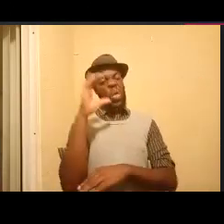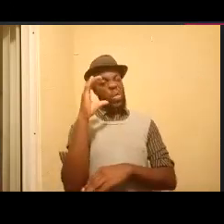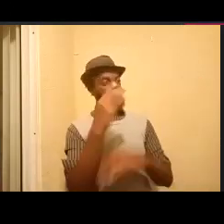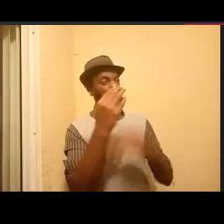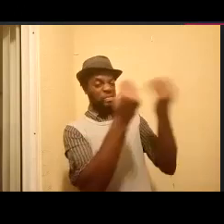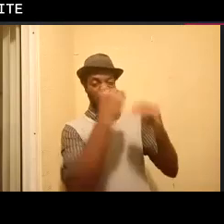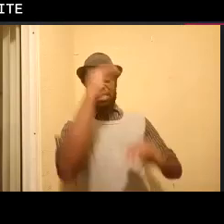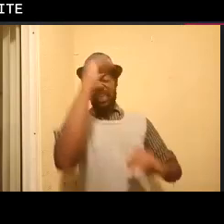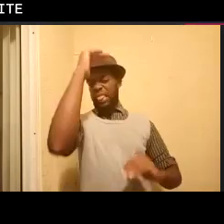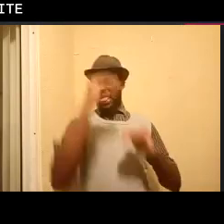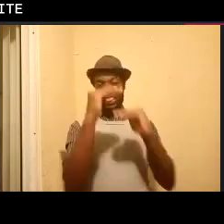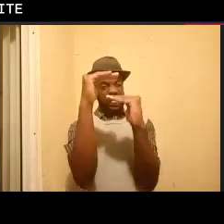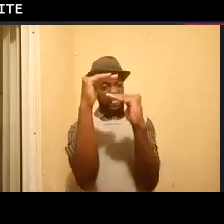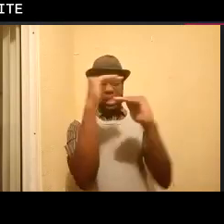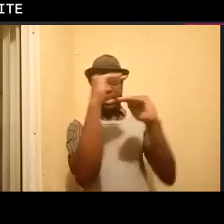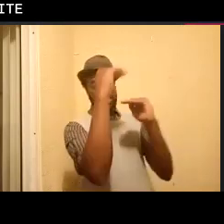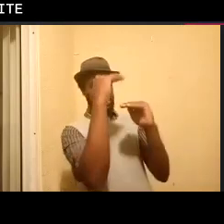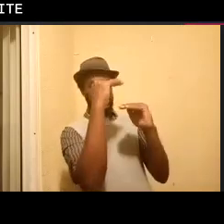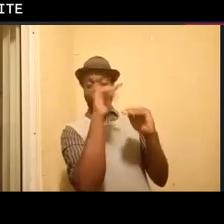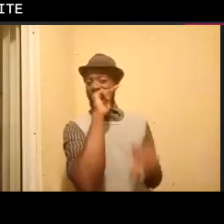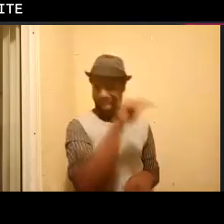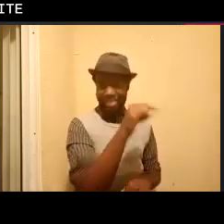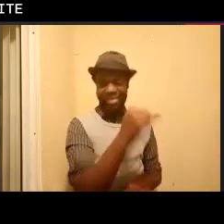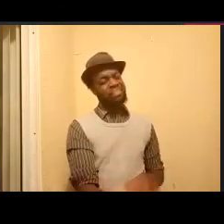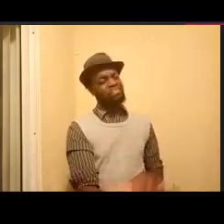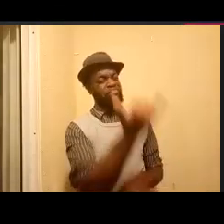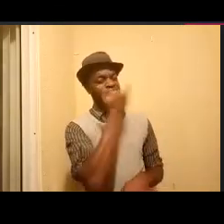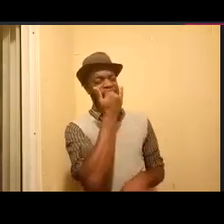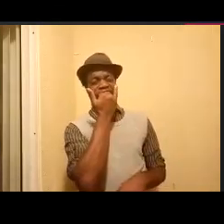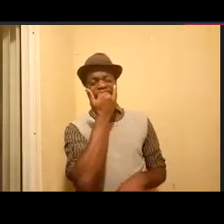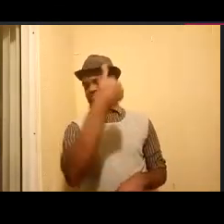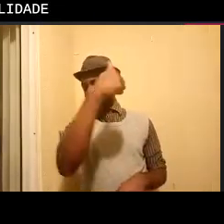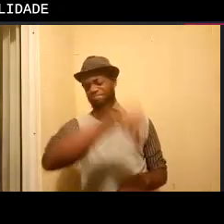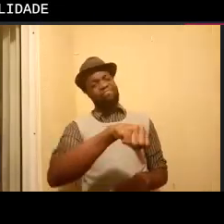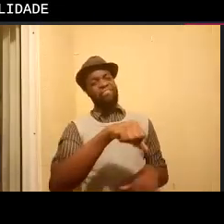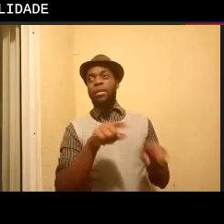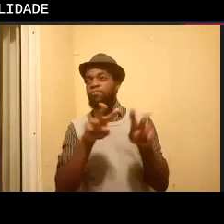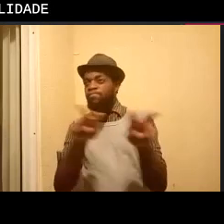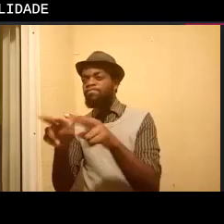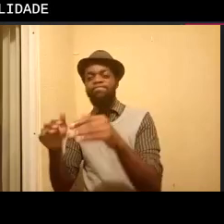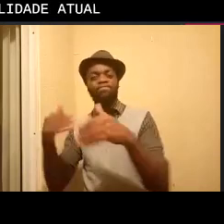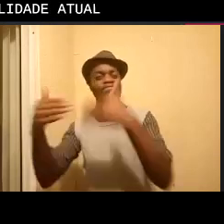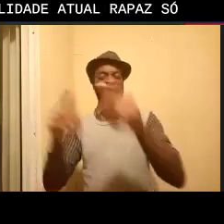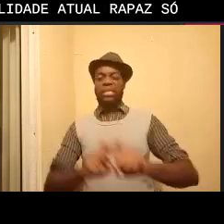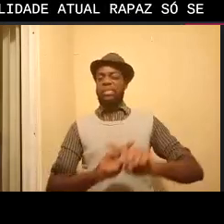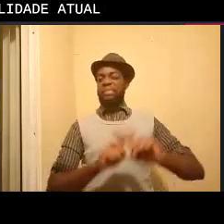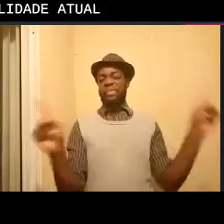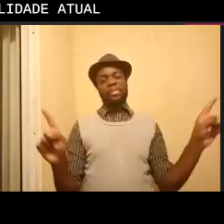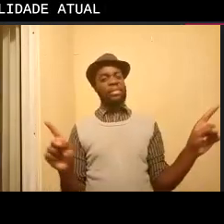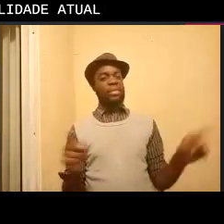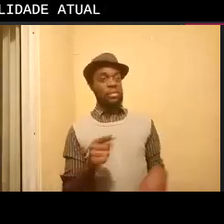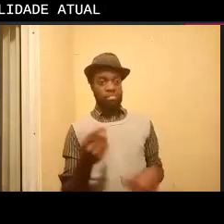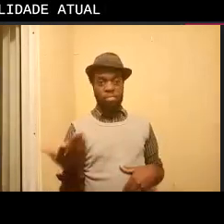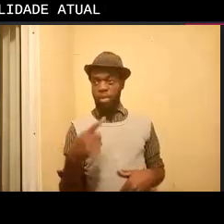Si es una educación sexual completamente errónea y desfasada de la realidad, no toda la gente tiene pues acceso a la educación